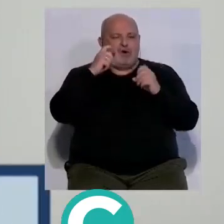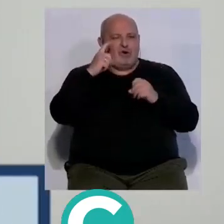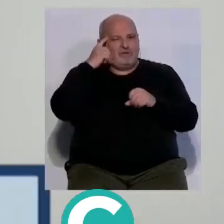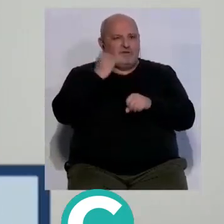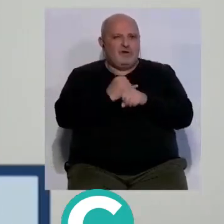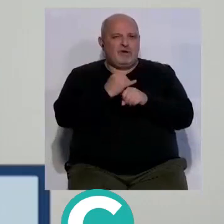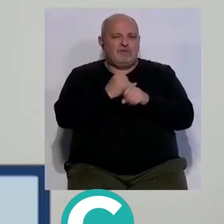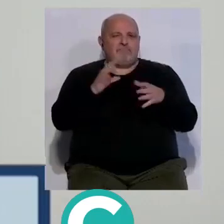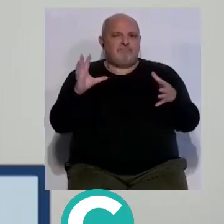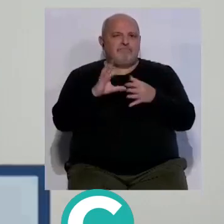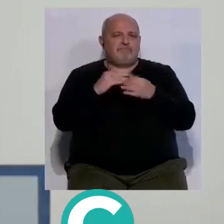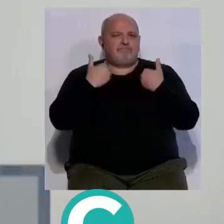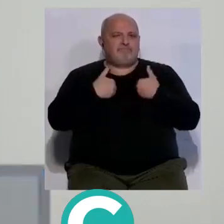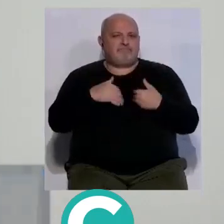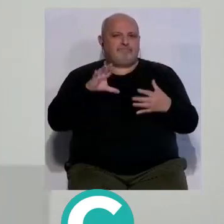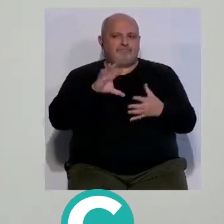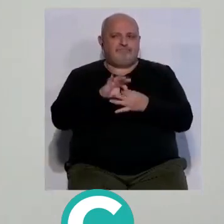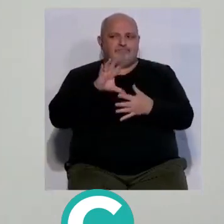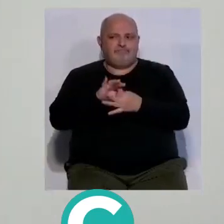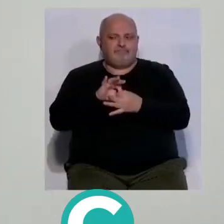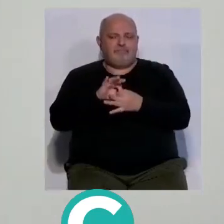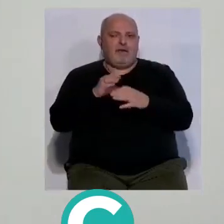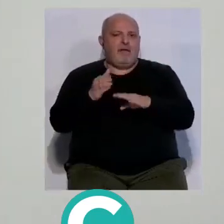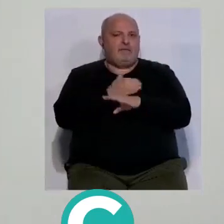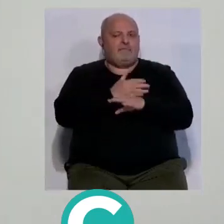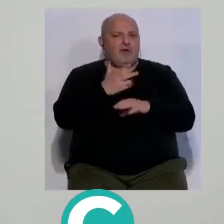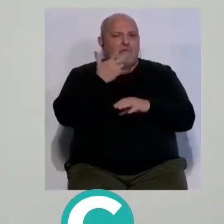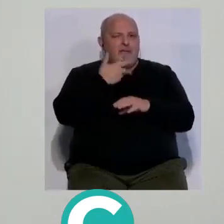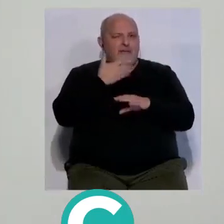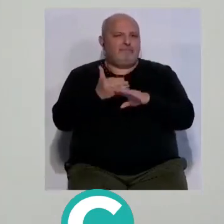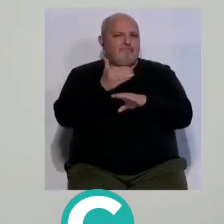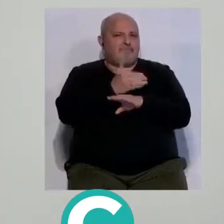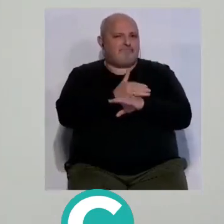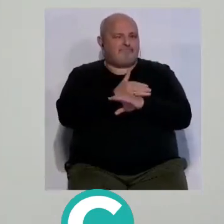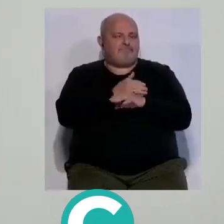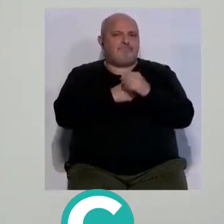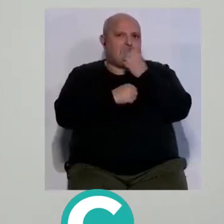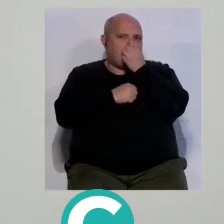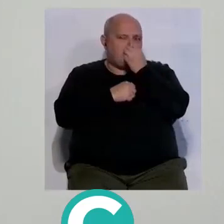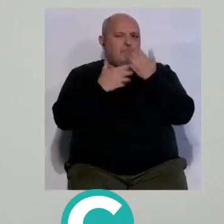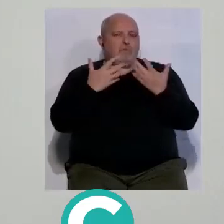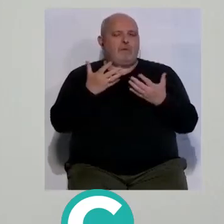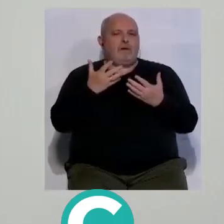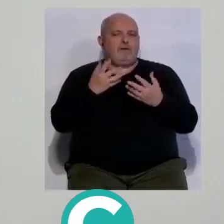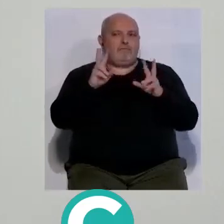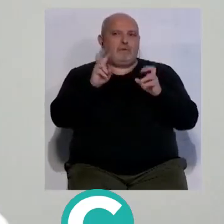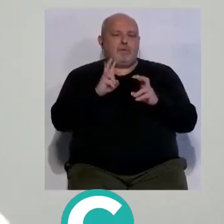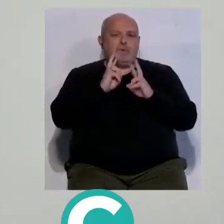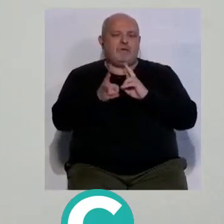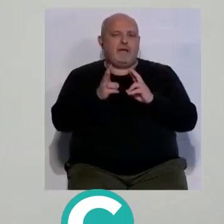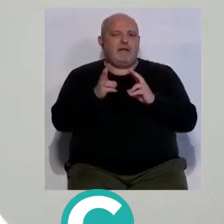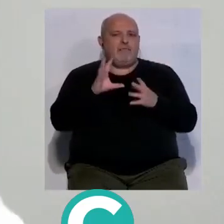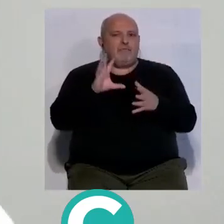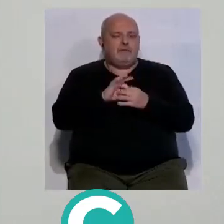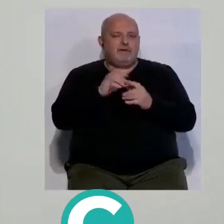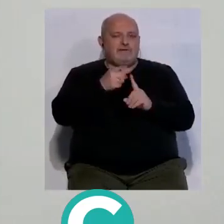que permitan individualizar tratamientos, que nos permitan predecir con antelación cuál va a ser la respuesta a los tratamientos o cuál va a